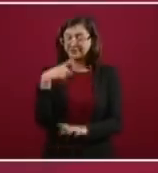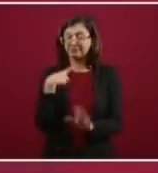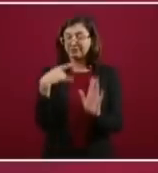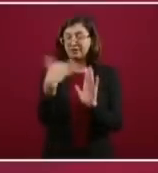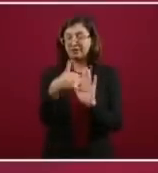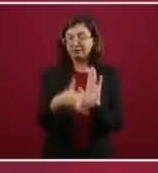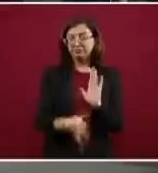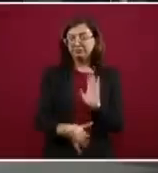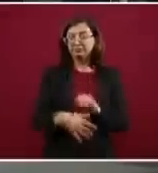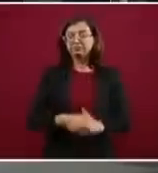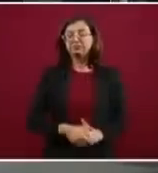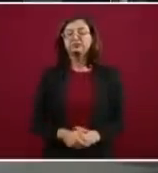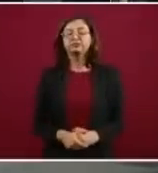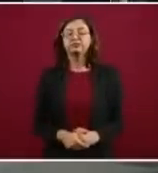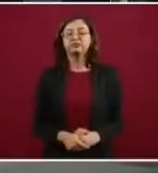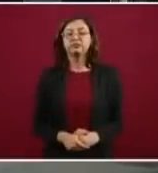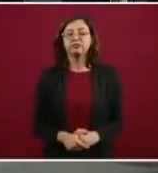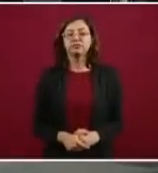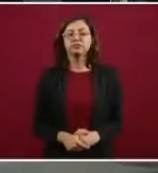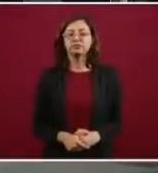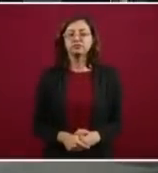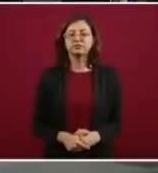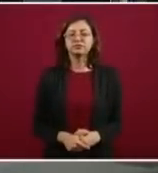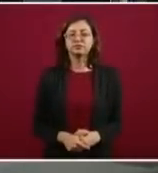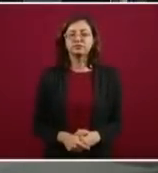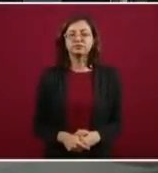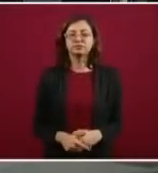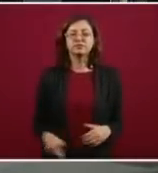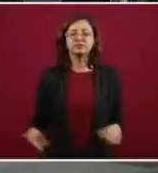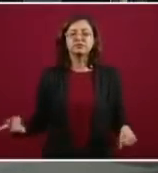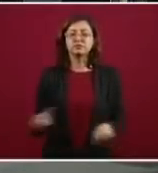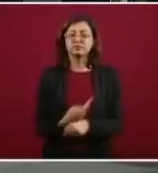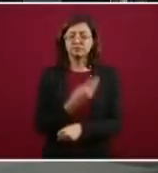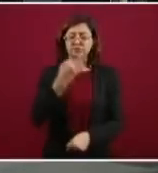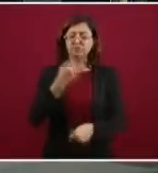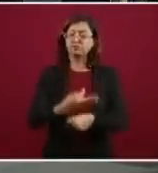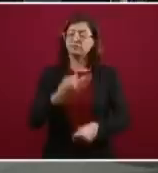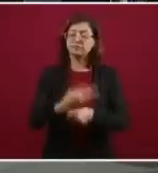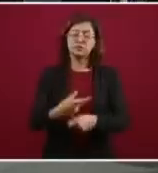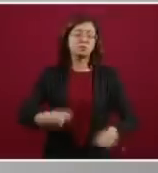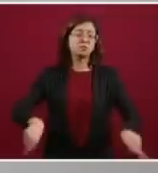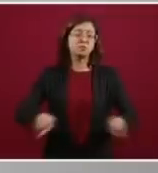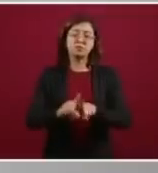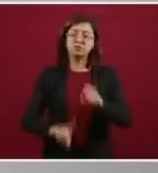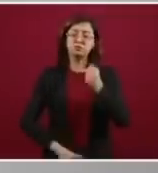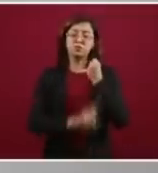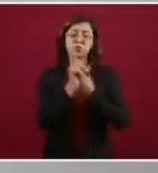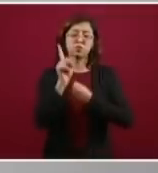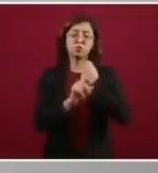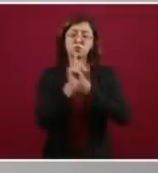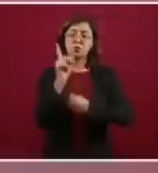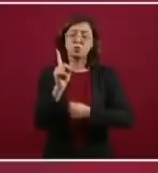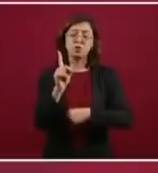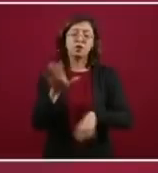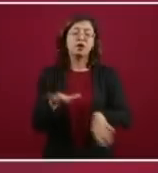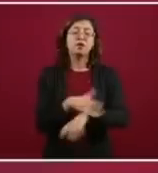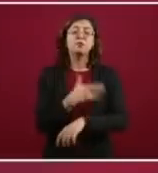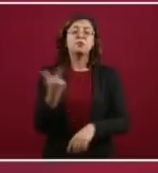Este es el principal problema que estamos enfrentando, porque esto es lo que